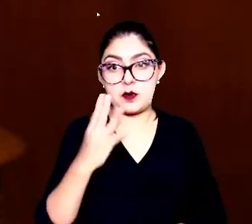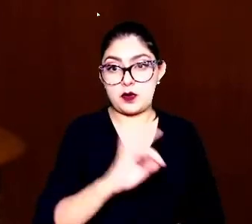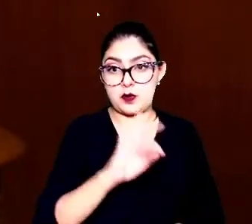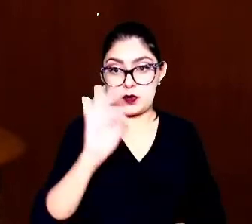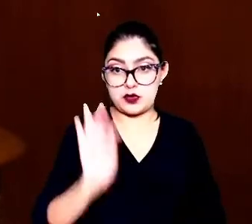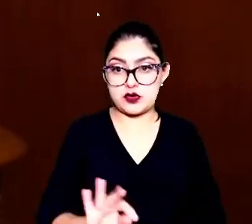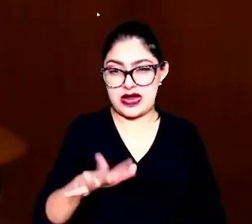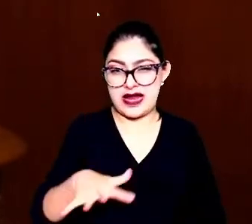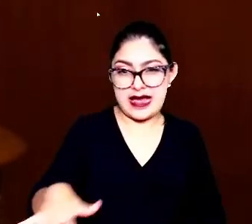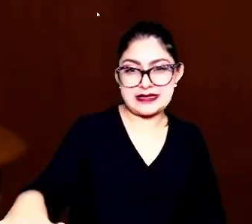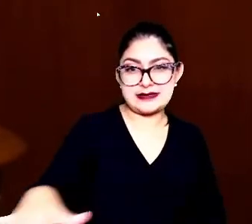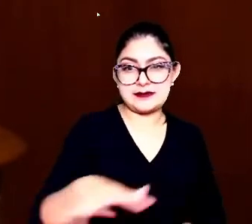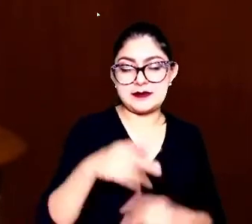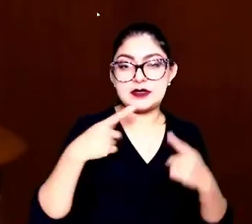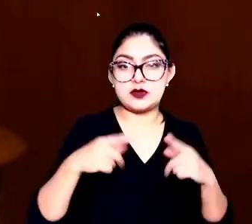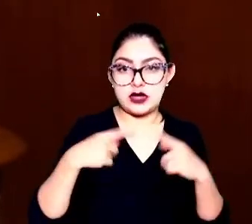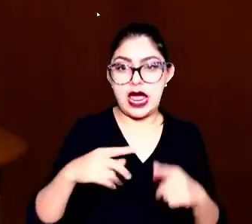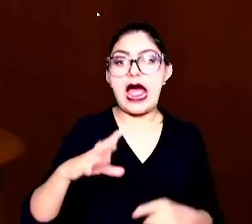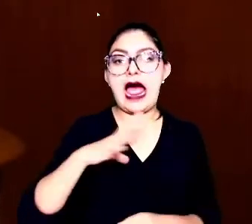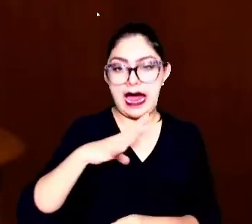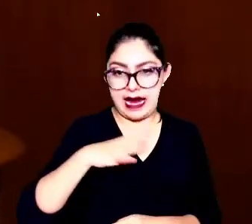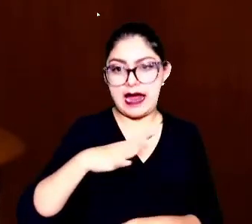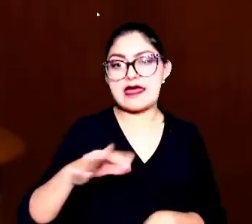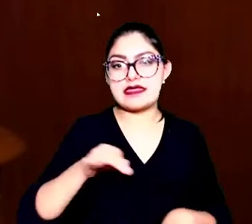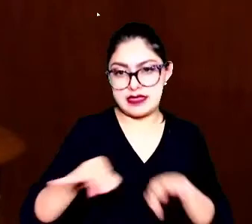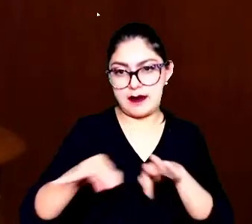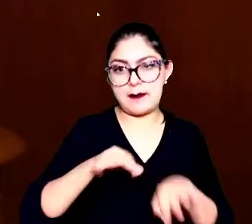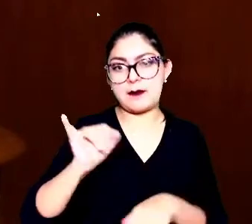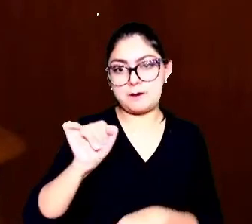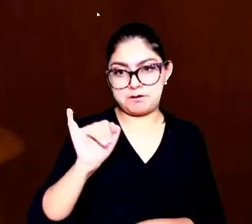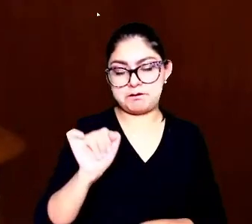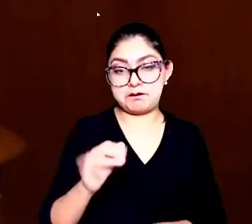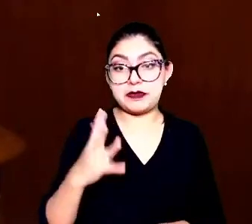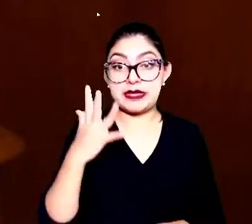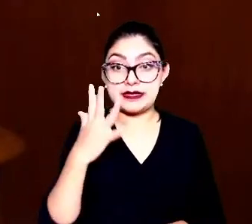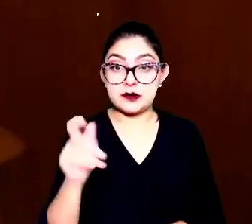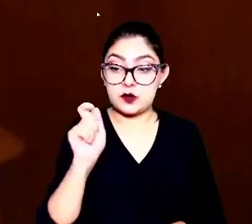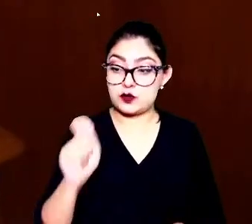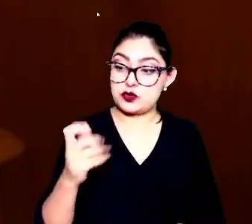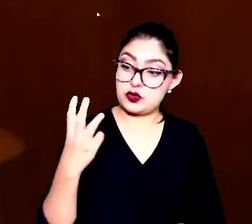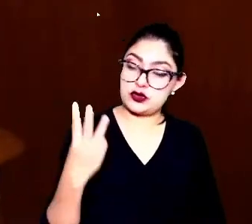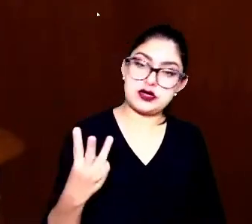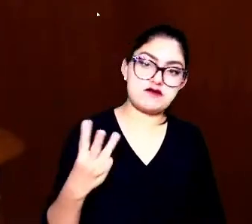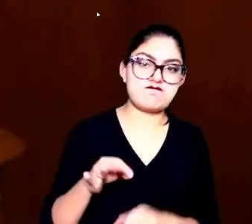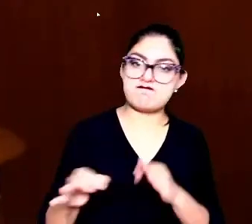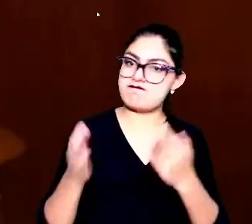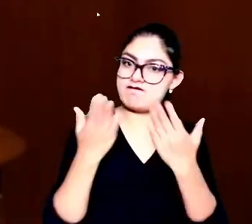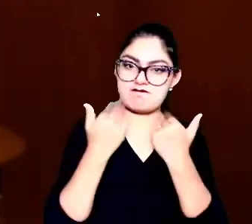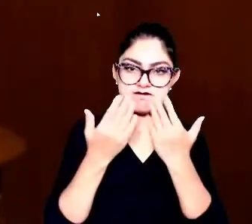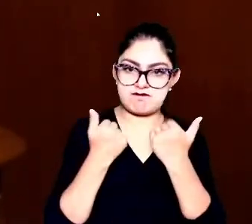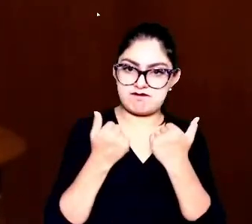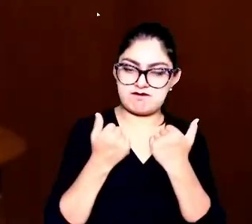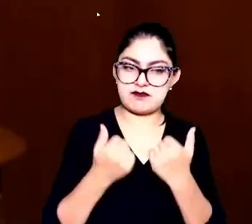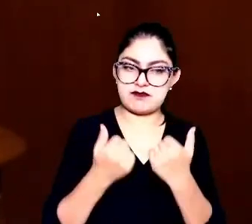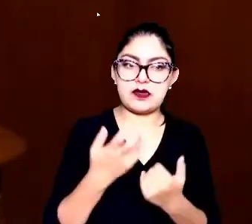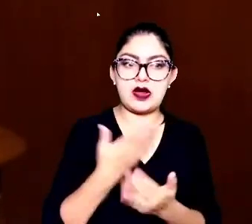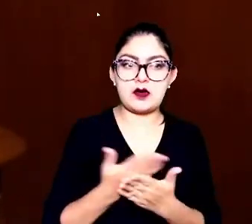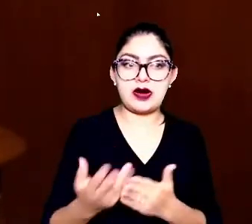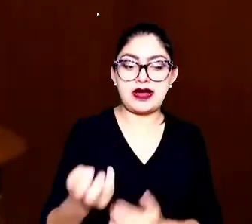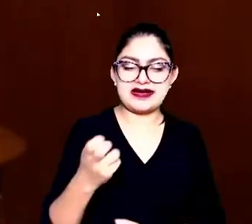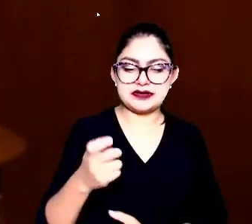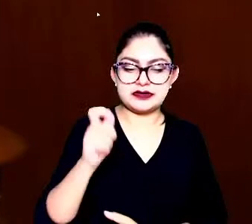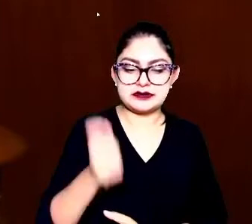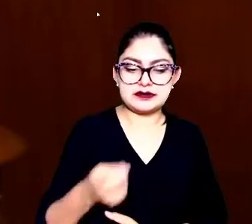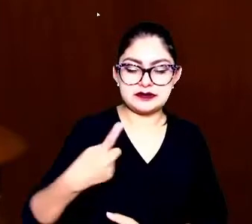está ocupada con un trabajo y el 5.3 se encuentra sin empleo bajo esta dinámica somos una de